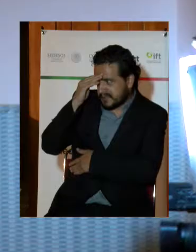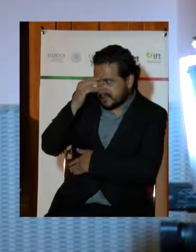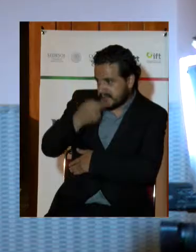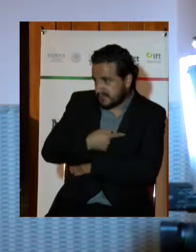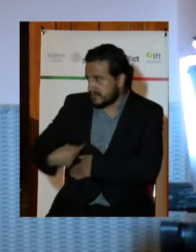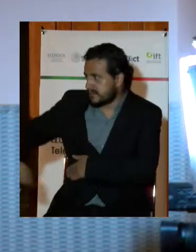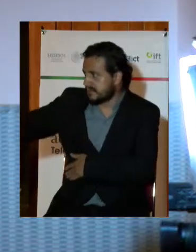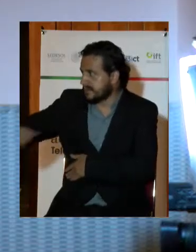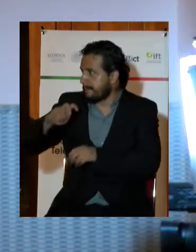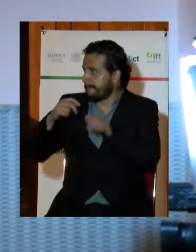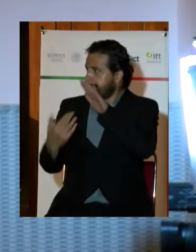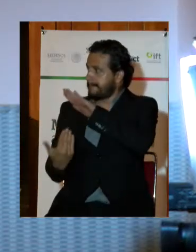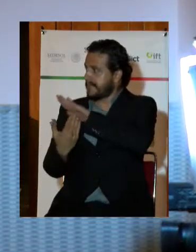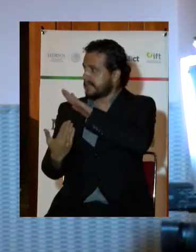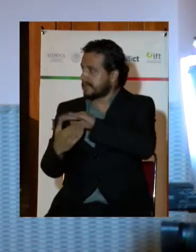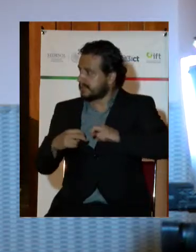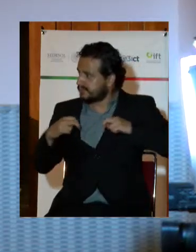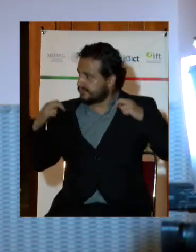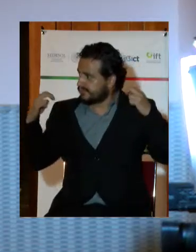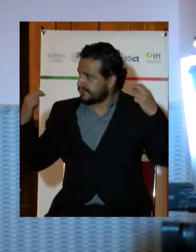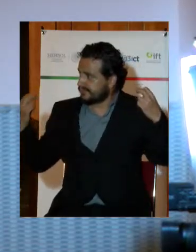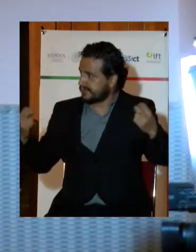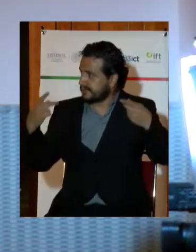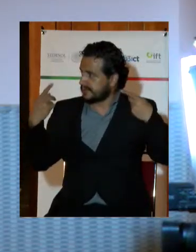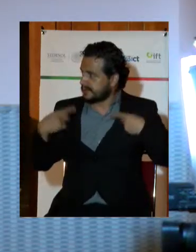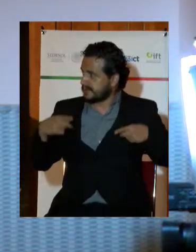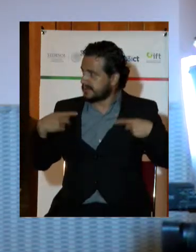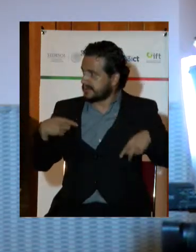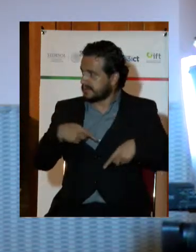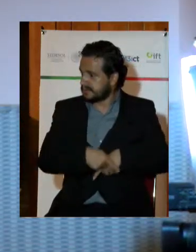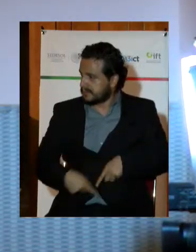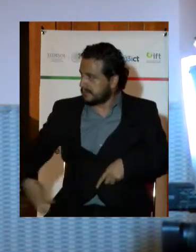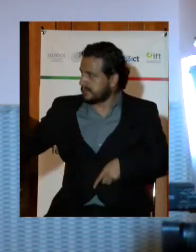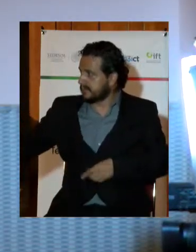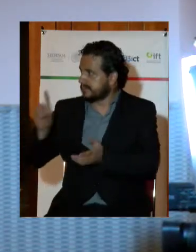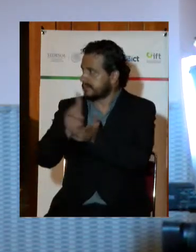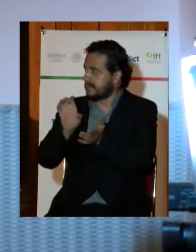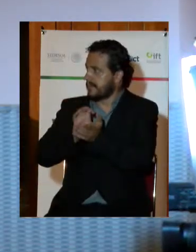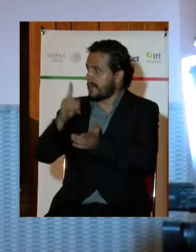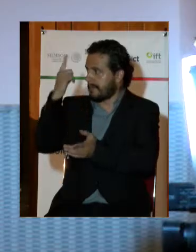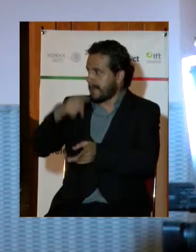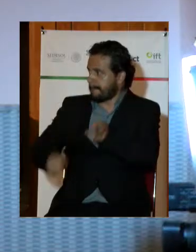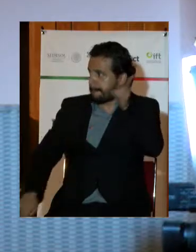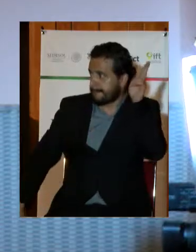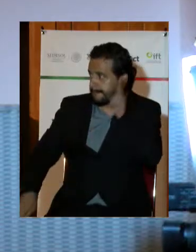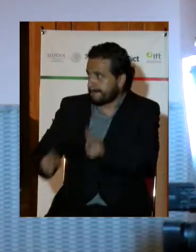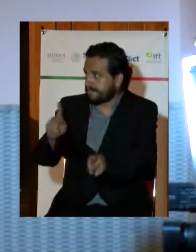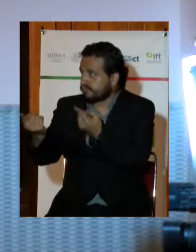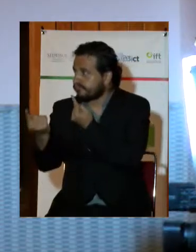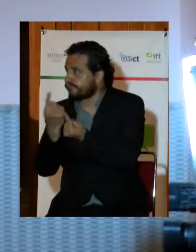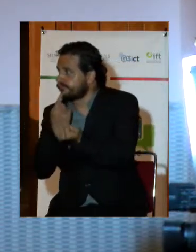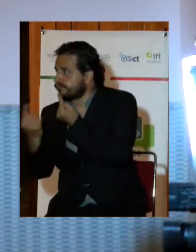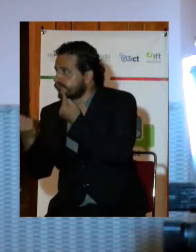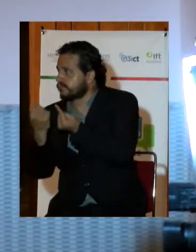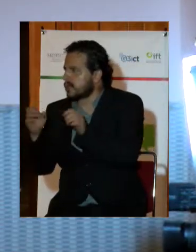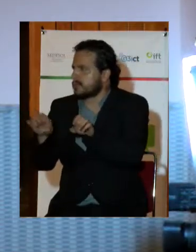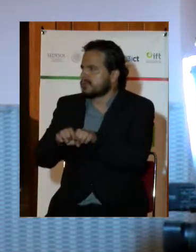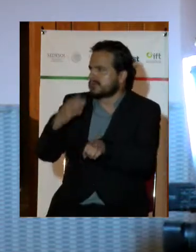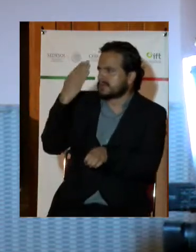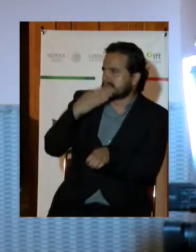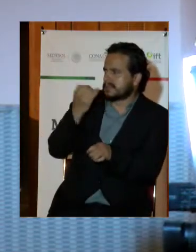¿no? Y una de las riquezas, por ejemplo, de los lineamientos es que habéis consultado a diversos sectores igualmente. ¿Os habéis planteado en algún